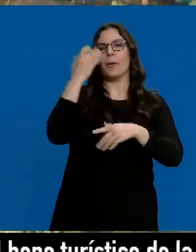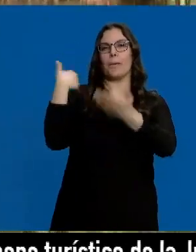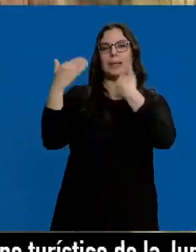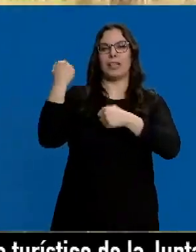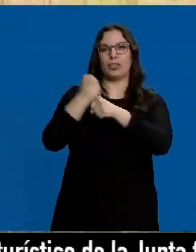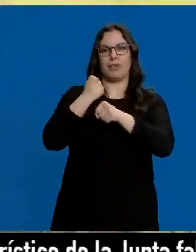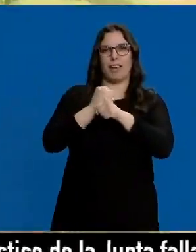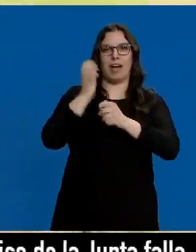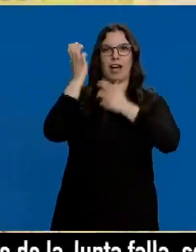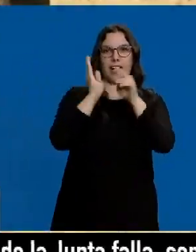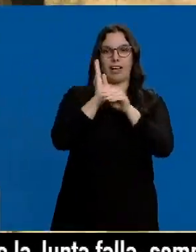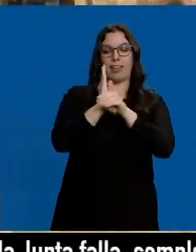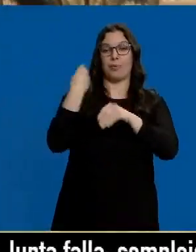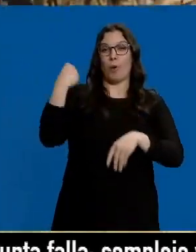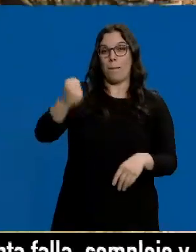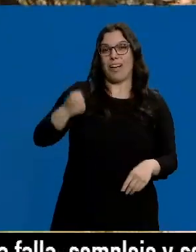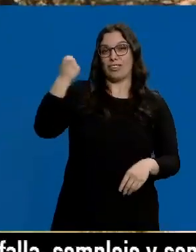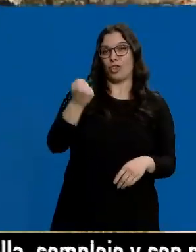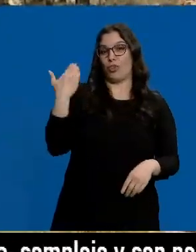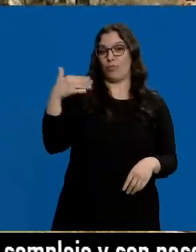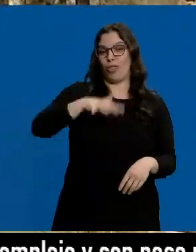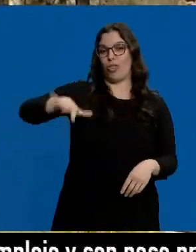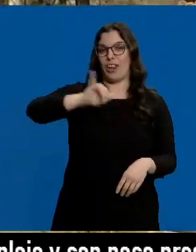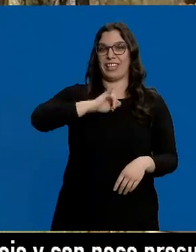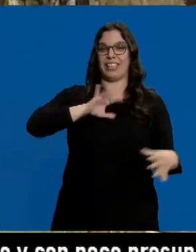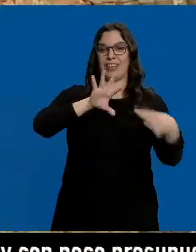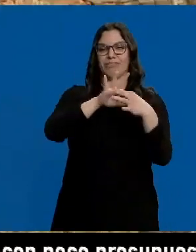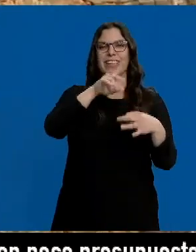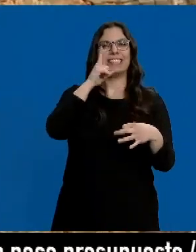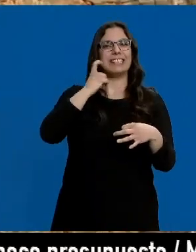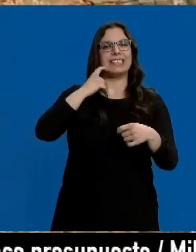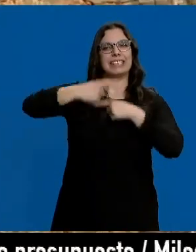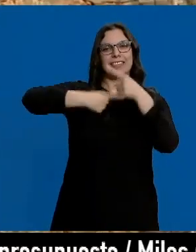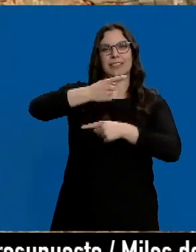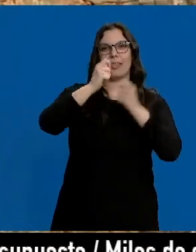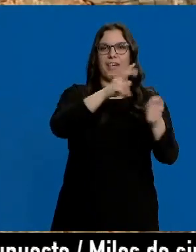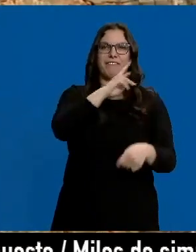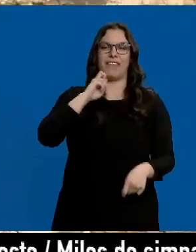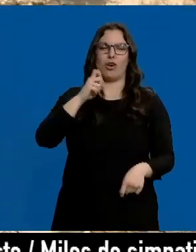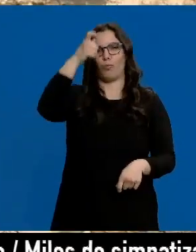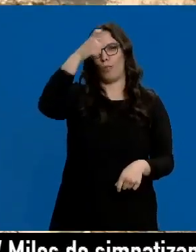El pastoreo fue una seña de identidad en el Alto Sil. Ponen así valor a la tradición del mundo rural.